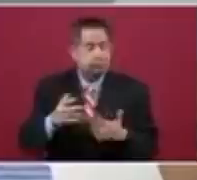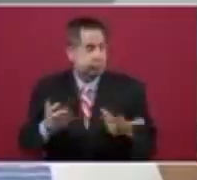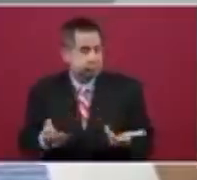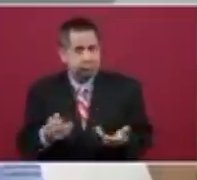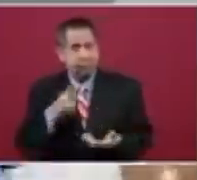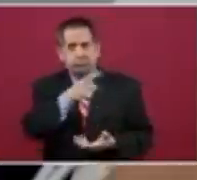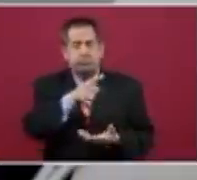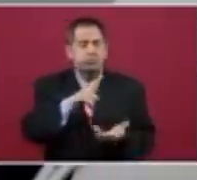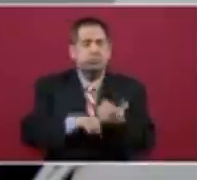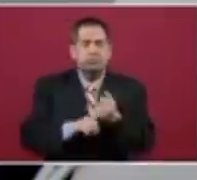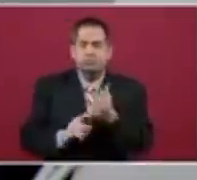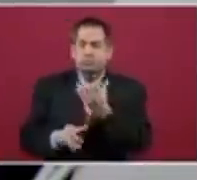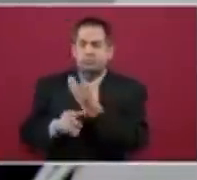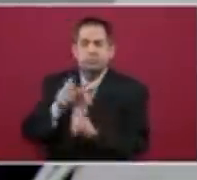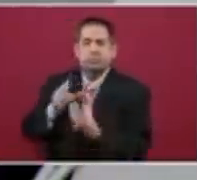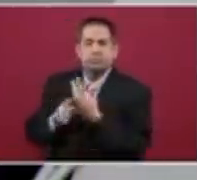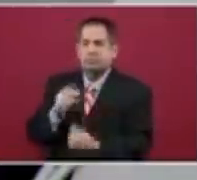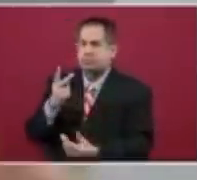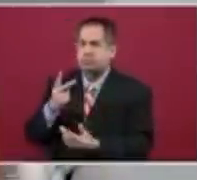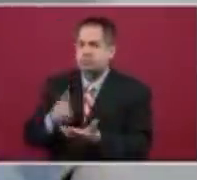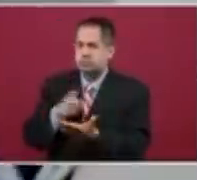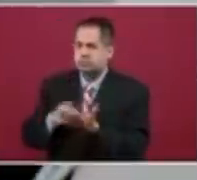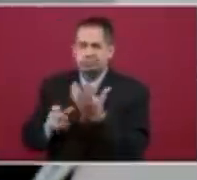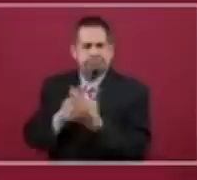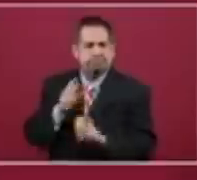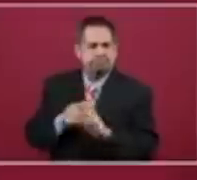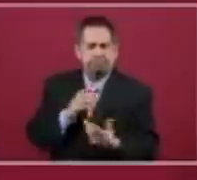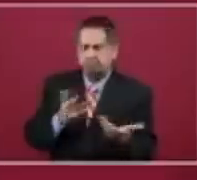pues él se fugó en 2 ocasiones. Gracias.